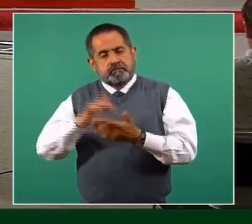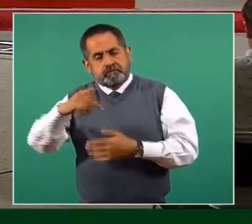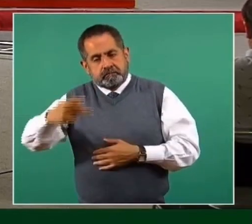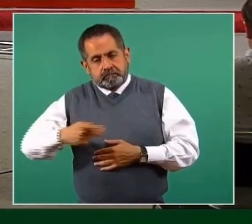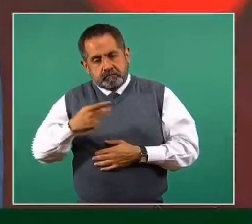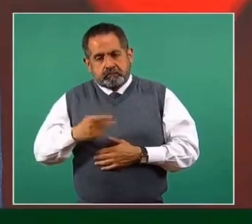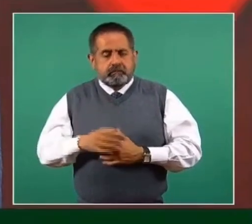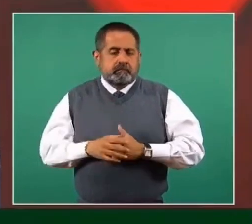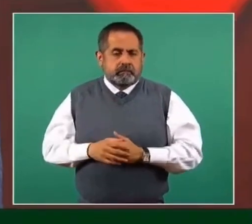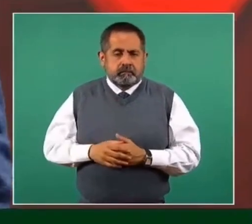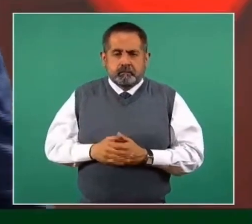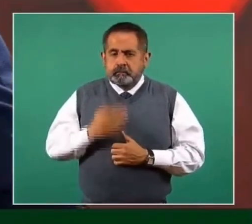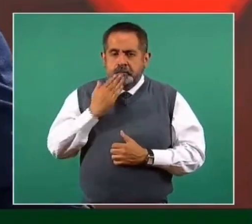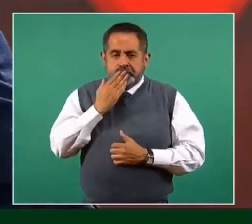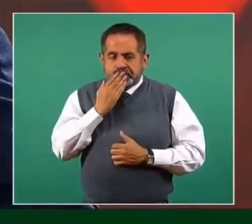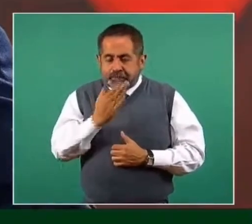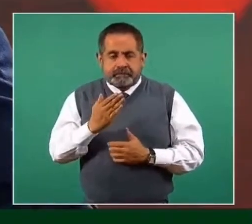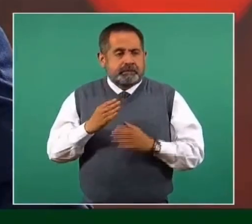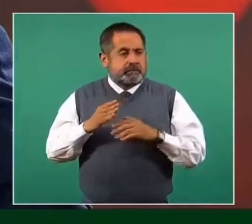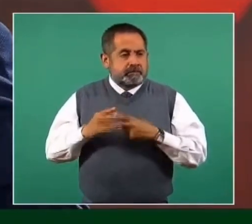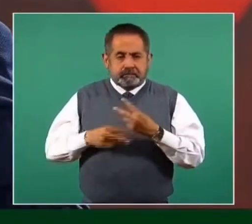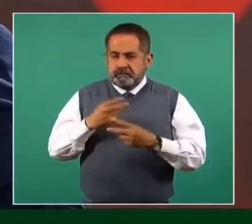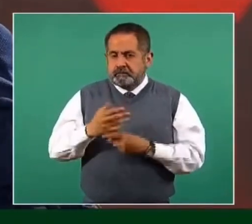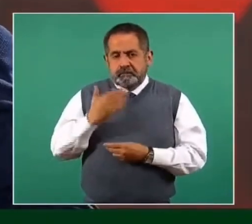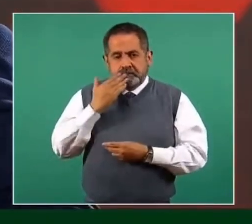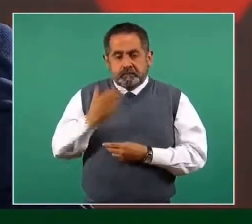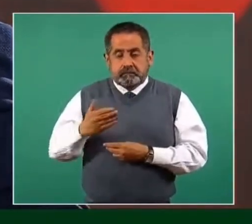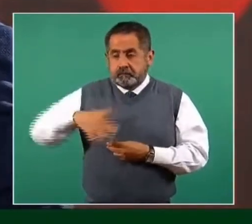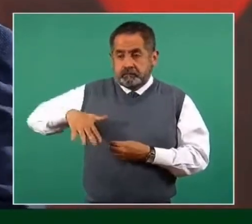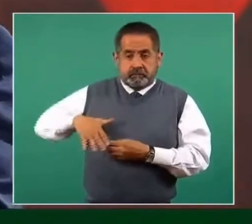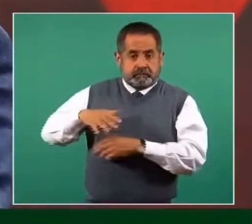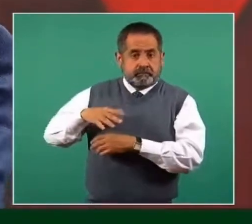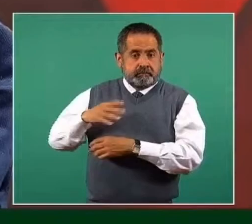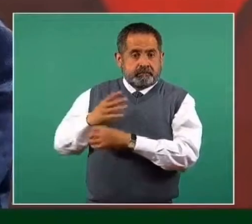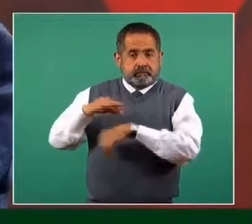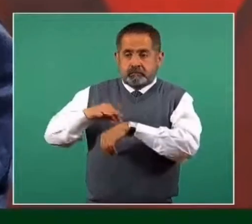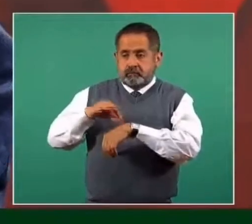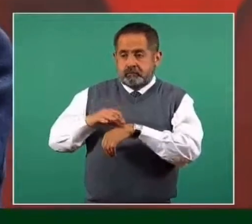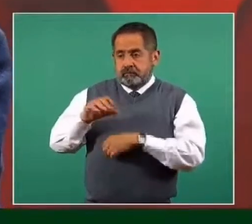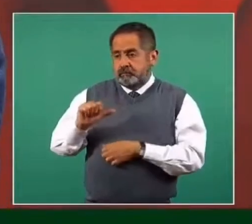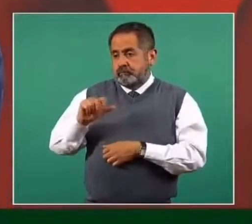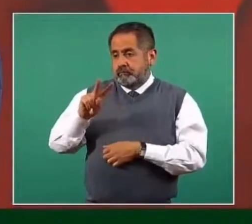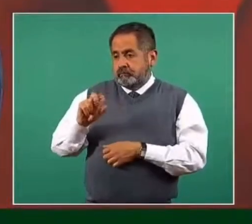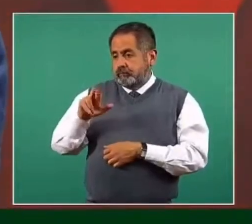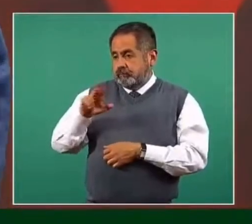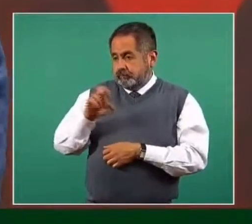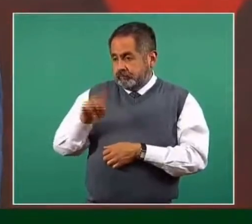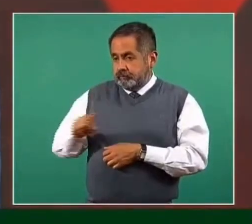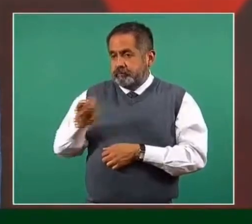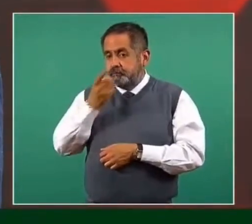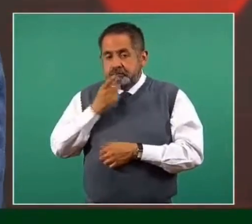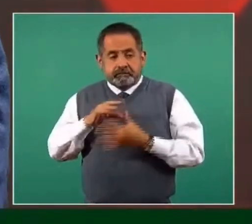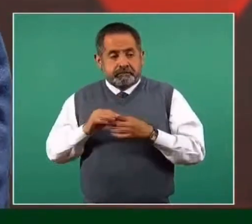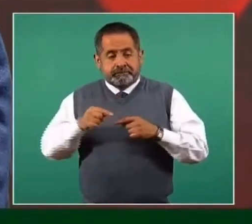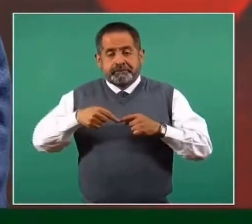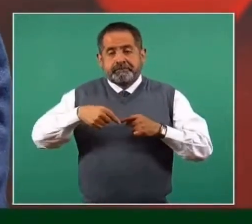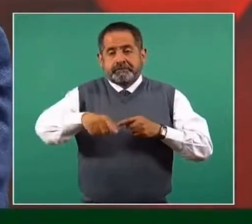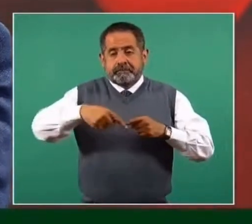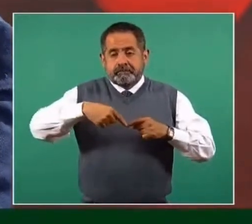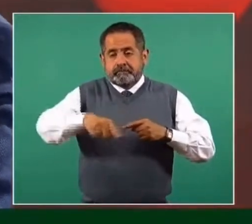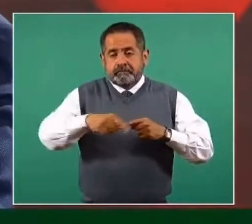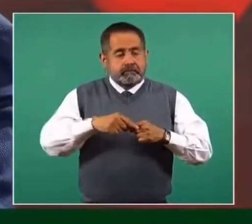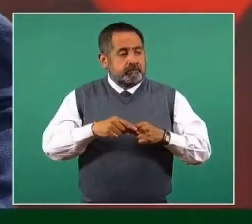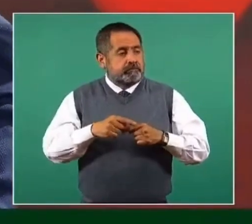pregunta. Va muy bien, nos corrobora la doctora Álvarez Builla que en estos días estará aplicando la vacuna a